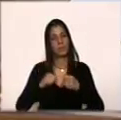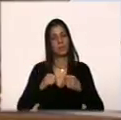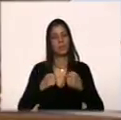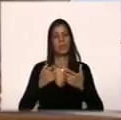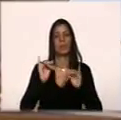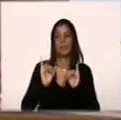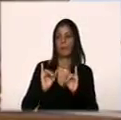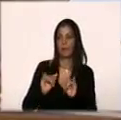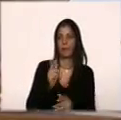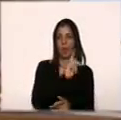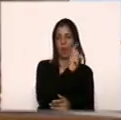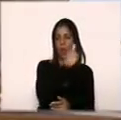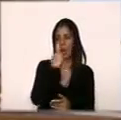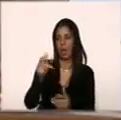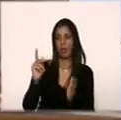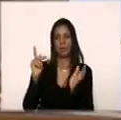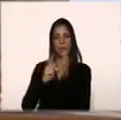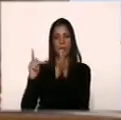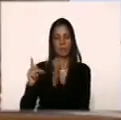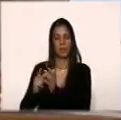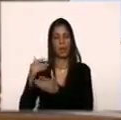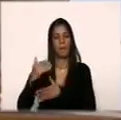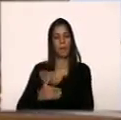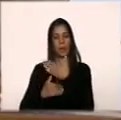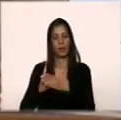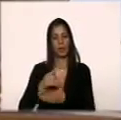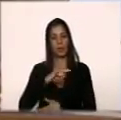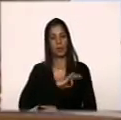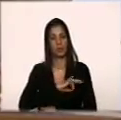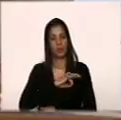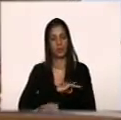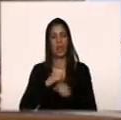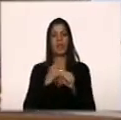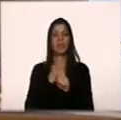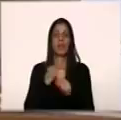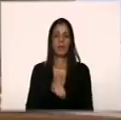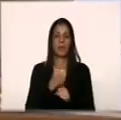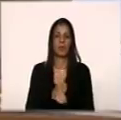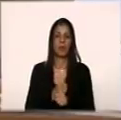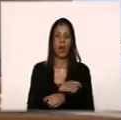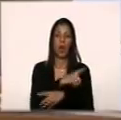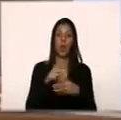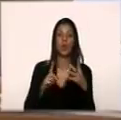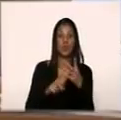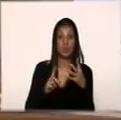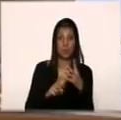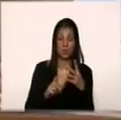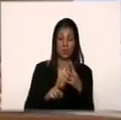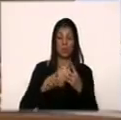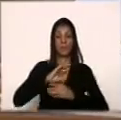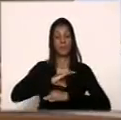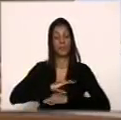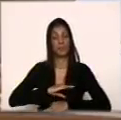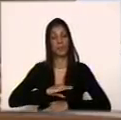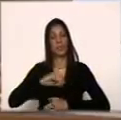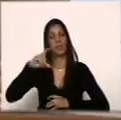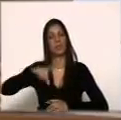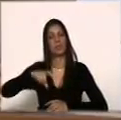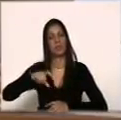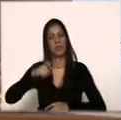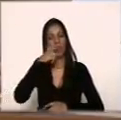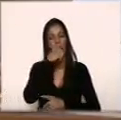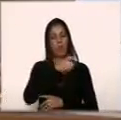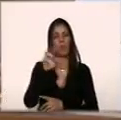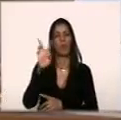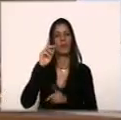propias de su participación en el proceso social de trabajo. 4. La satisfacción de las necesidades del